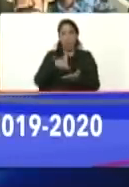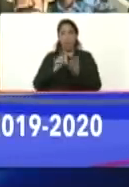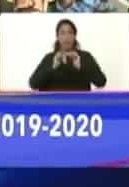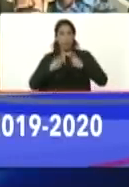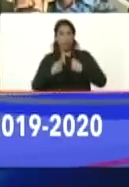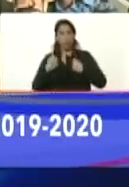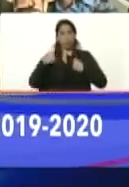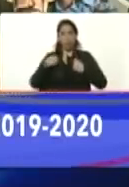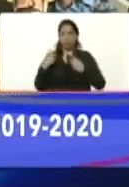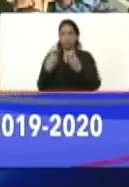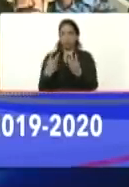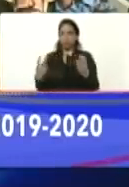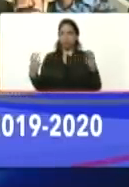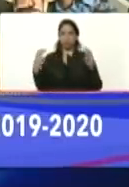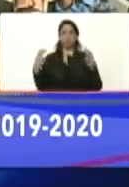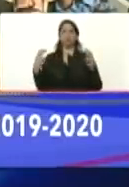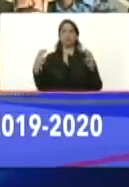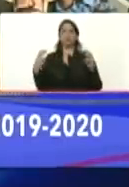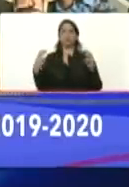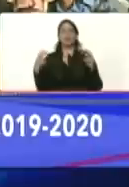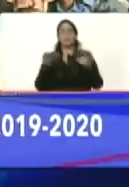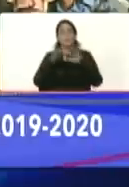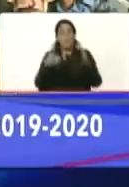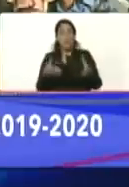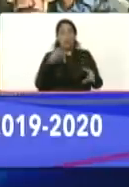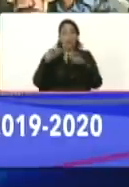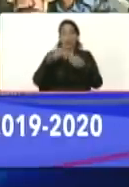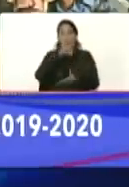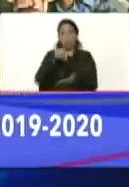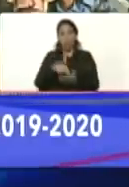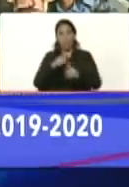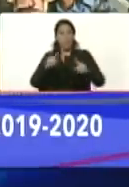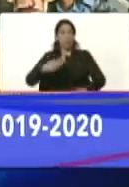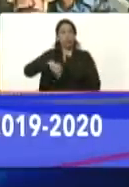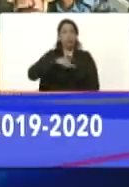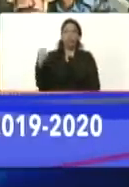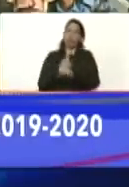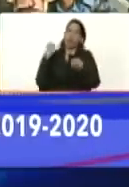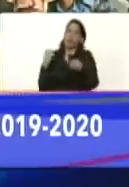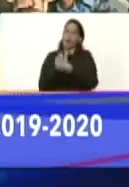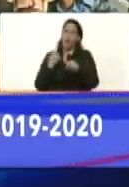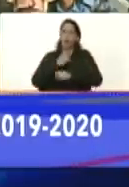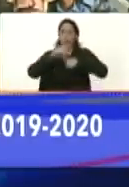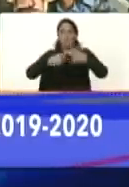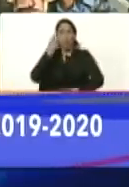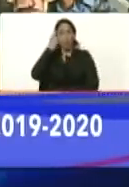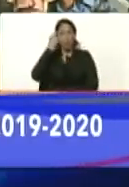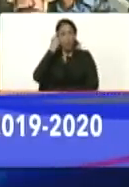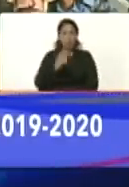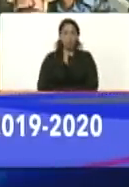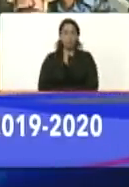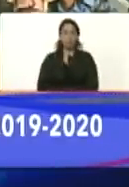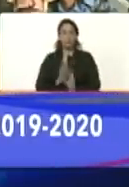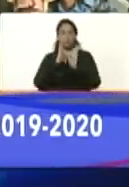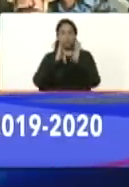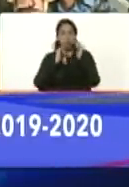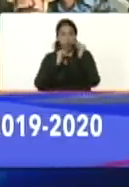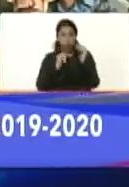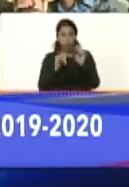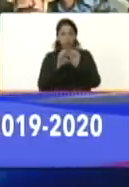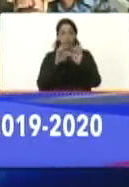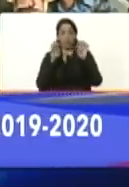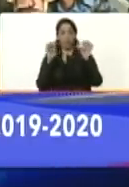yo estoy sentado con la mesa de diálogo nacional pero nosotros trabajando todos los días atendiendo la